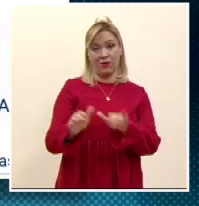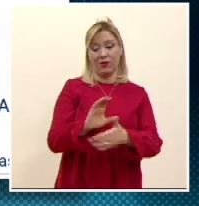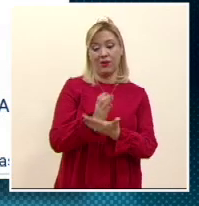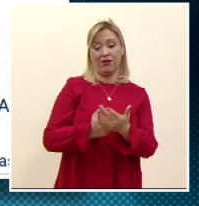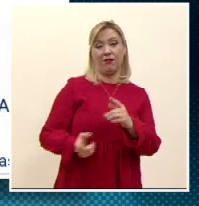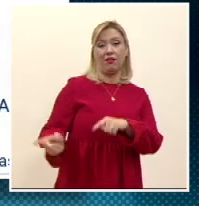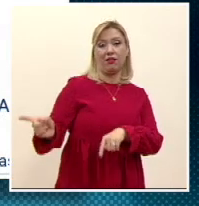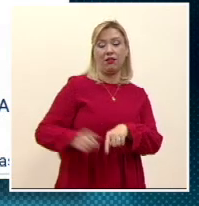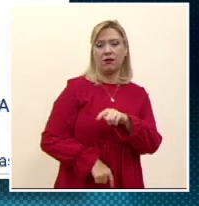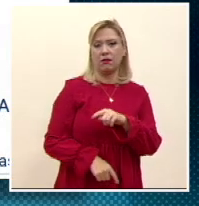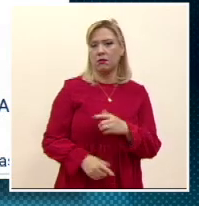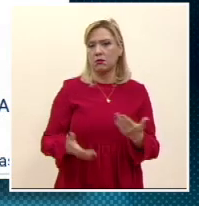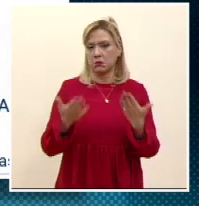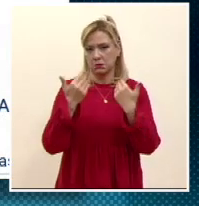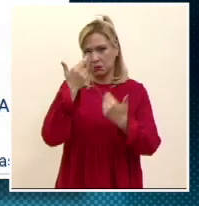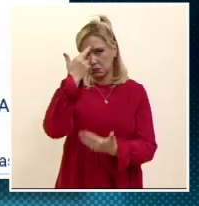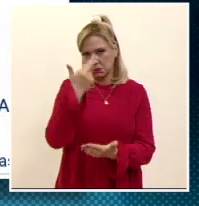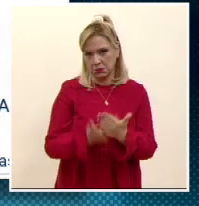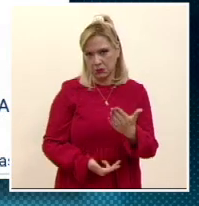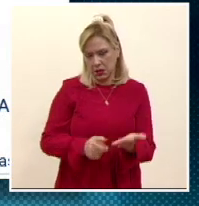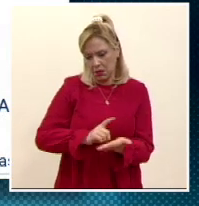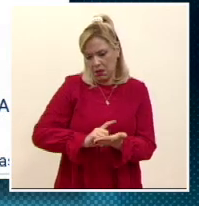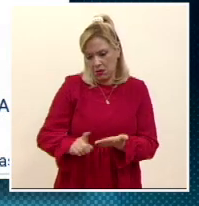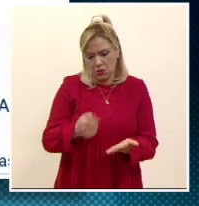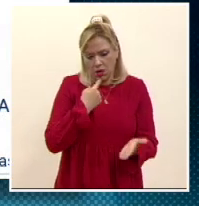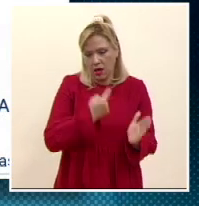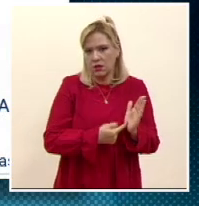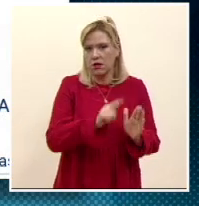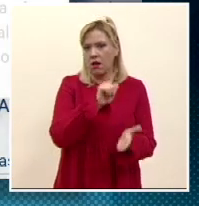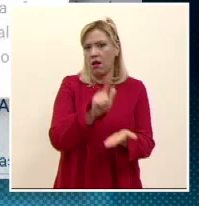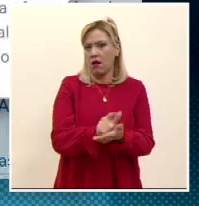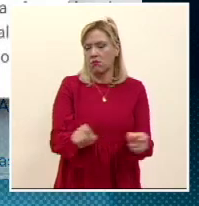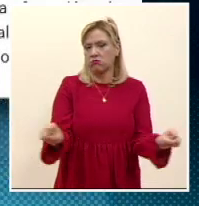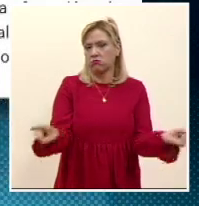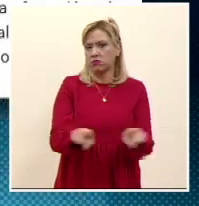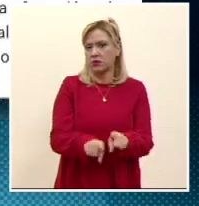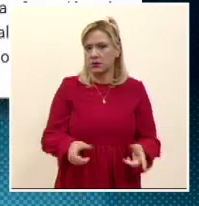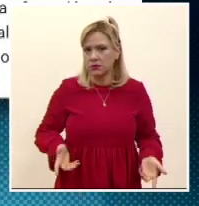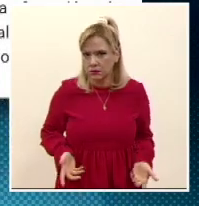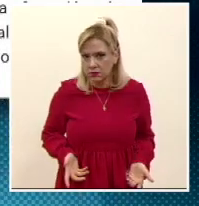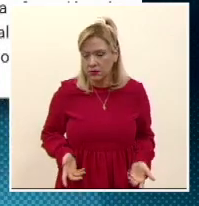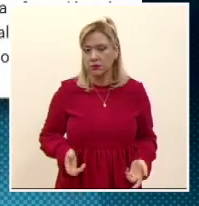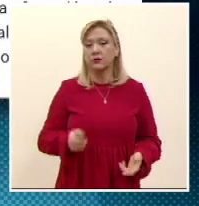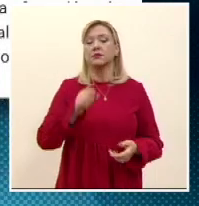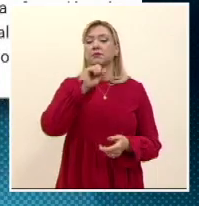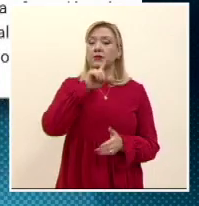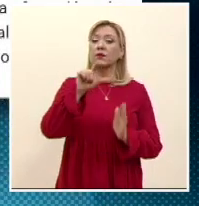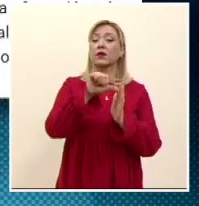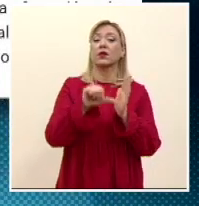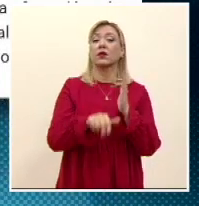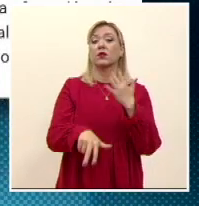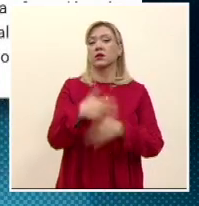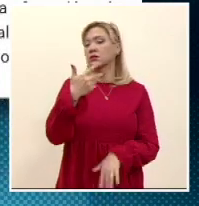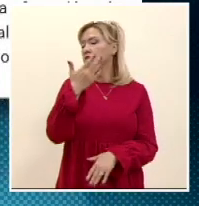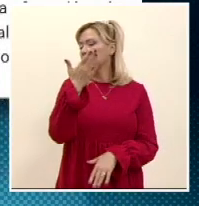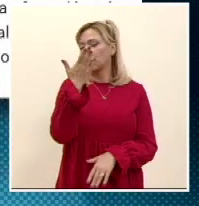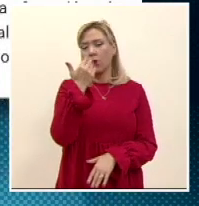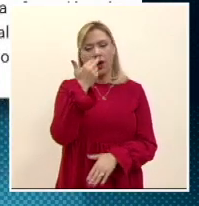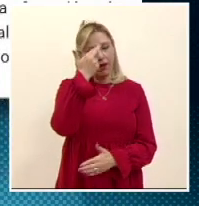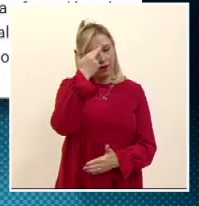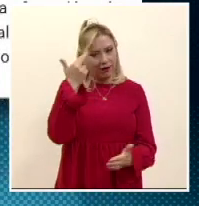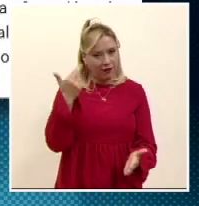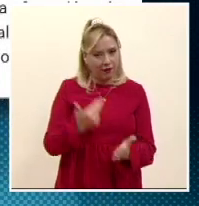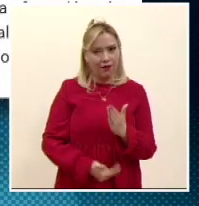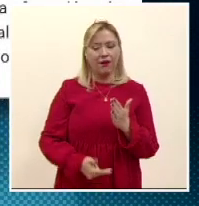derecho de audiencia ni el principio de seguridad jurídica. Dicho artículo, junto con el 13, tampoco vulneran el derecho